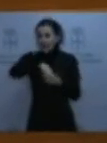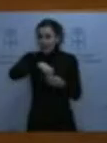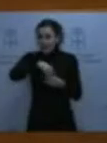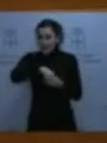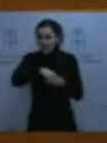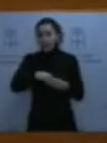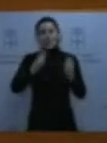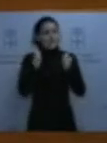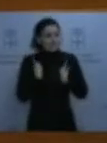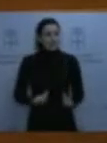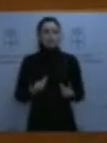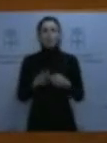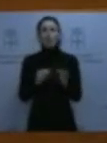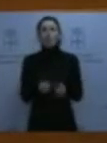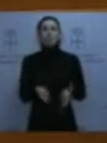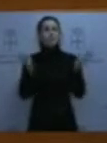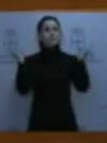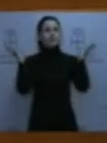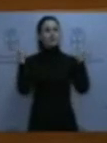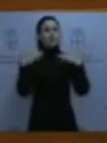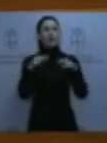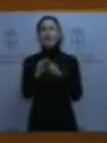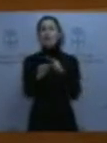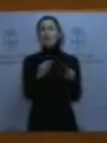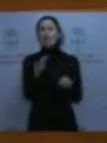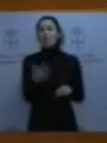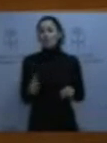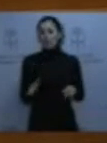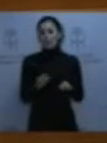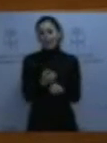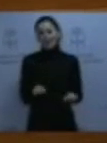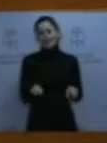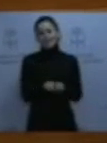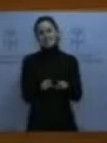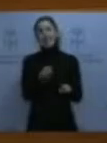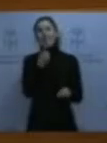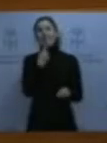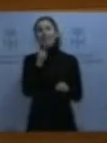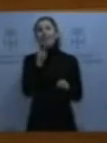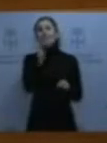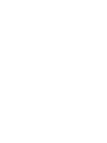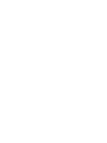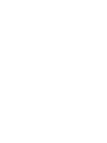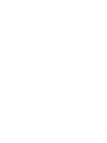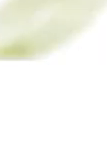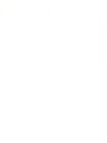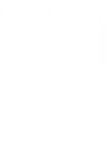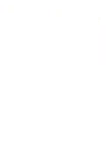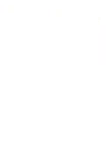que debe contener el concepto de transparencia, aunque nos la intenten vender con este nombre. Muchas gracias.